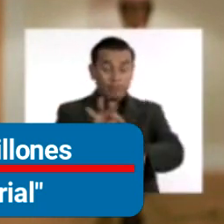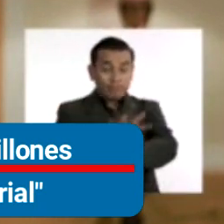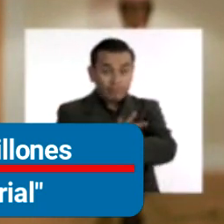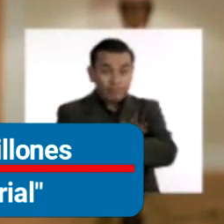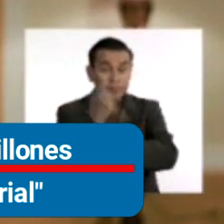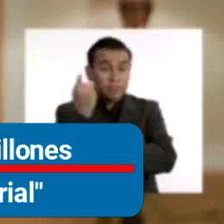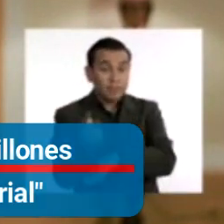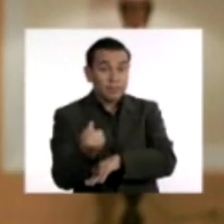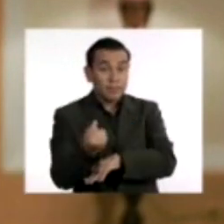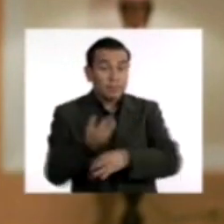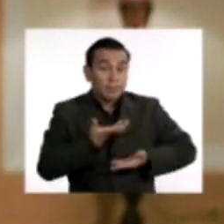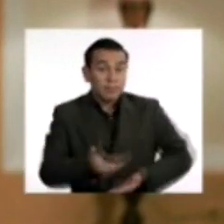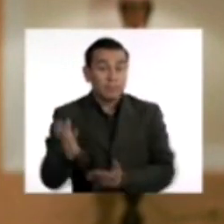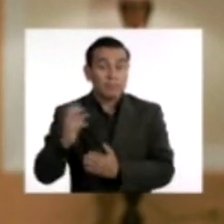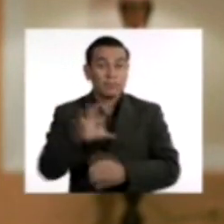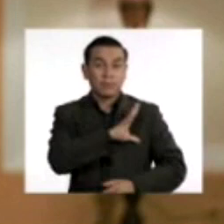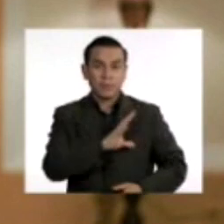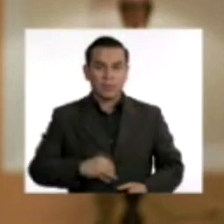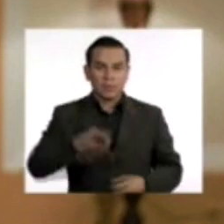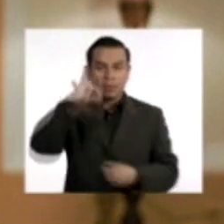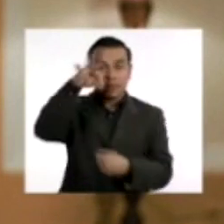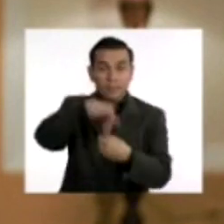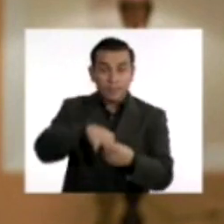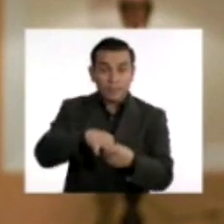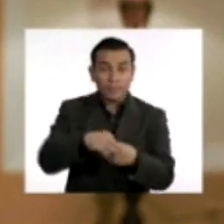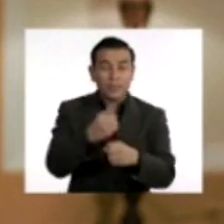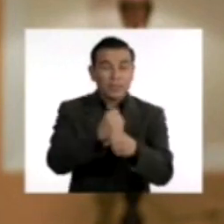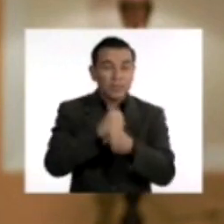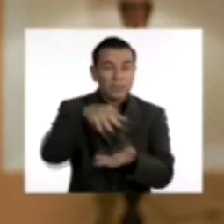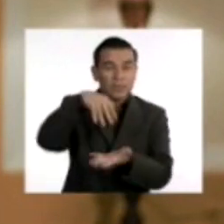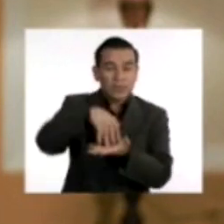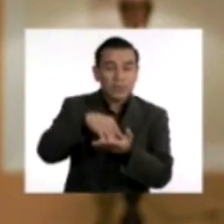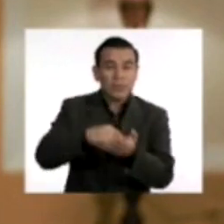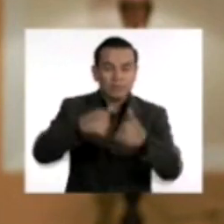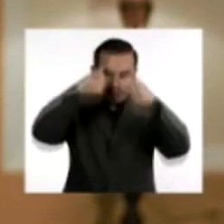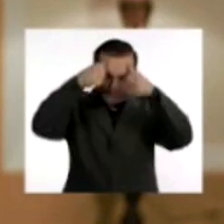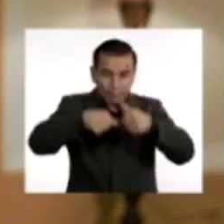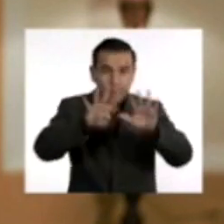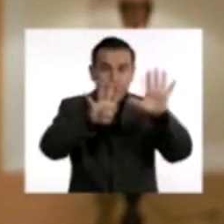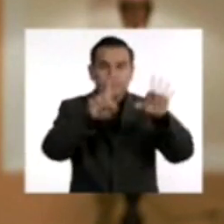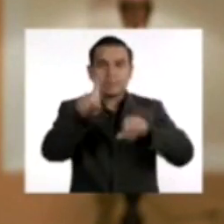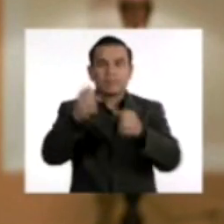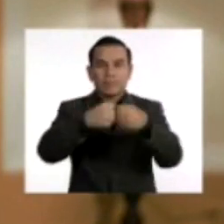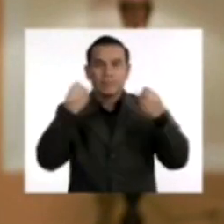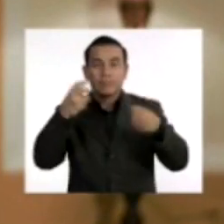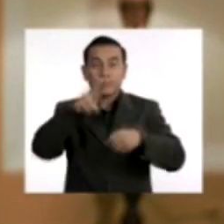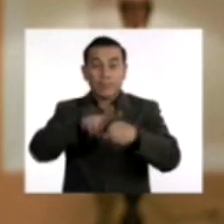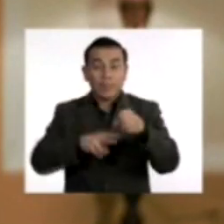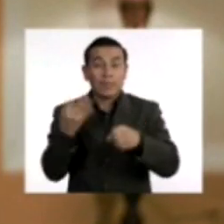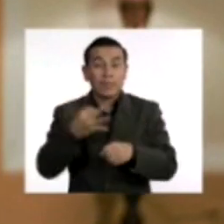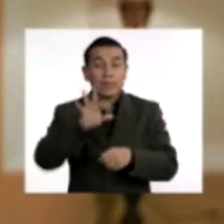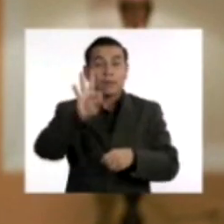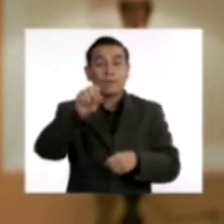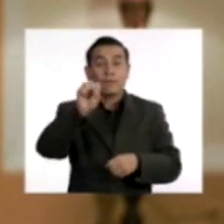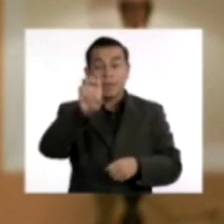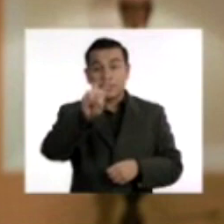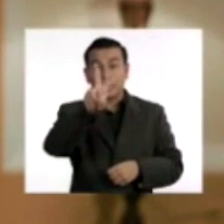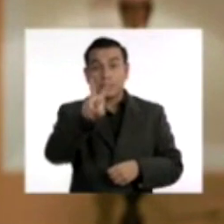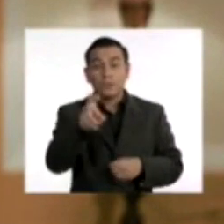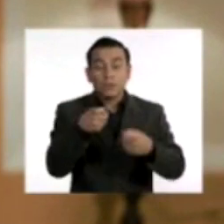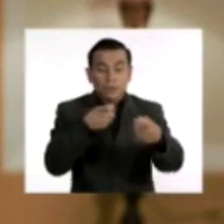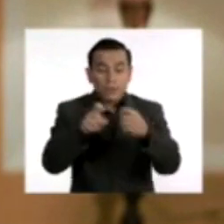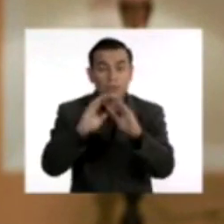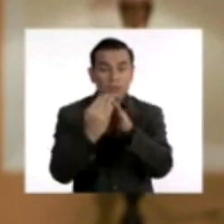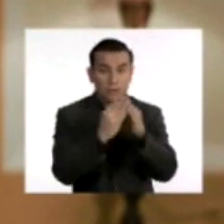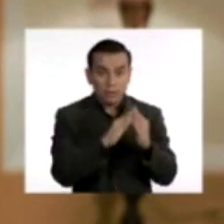como salvadoreño, que voten a favor de la seguridad de todo nuestro pueblo, que aprueben los 91 millones de dólares que necesitamos para la fase 2 del Plan Control